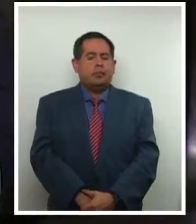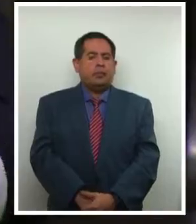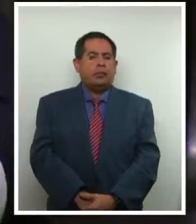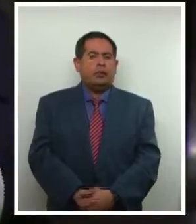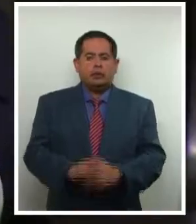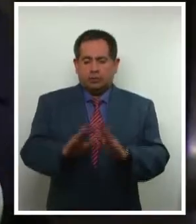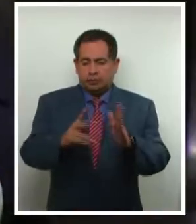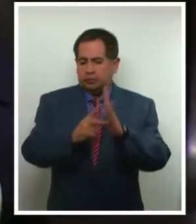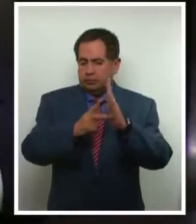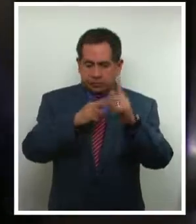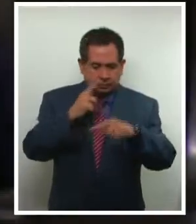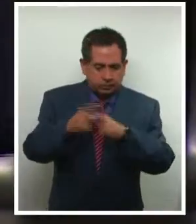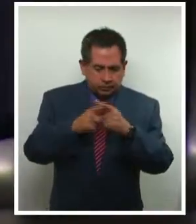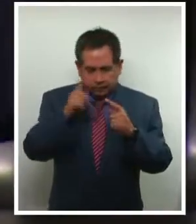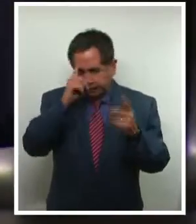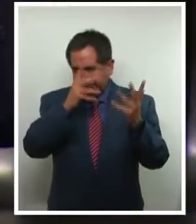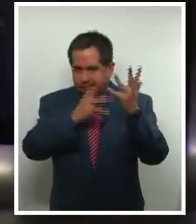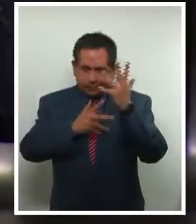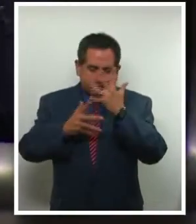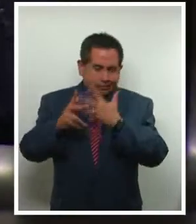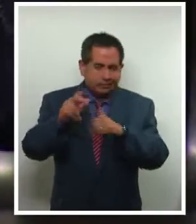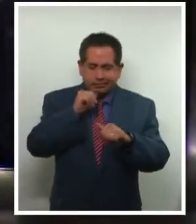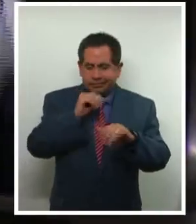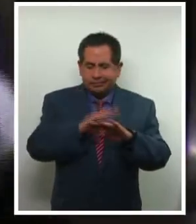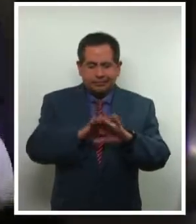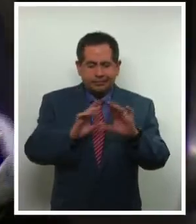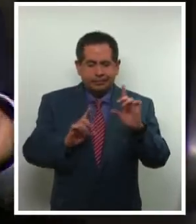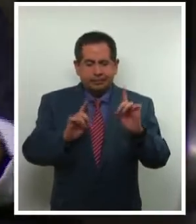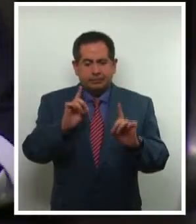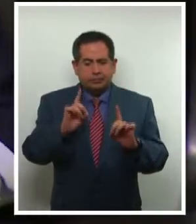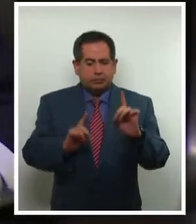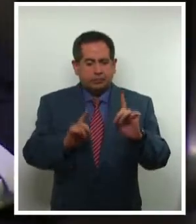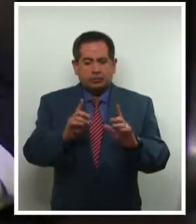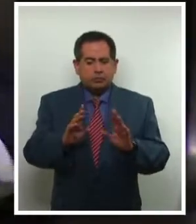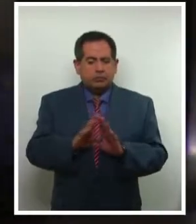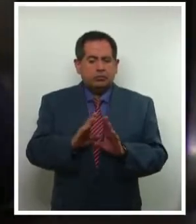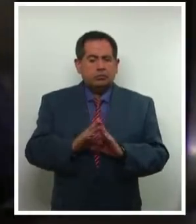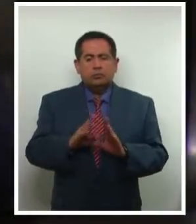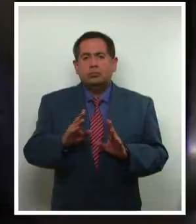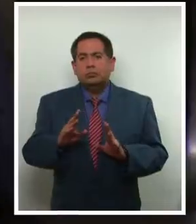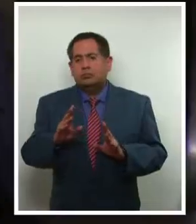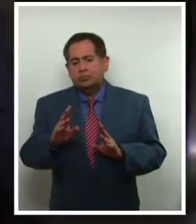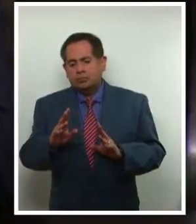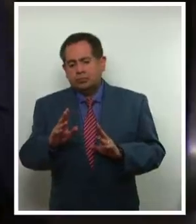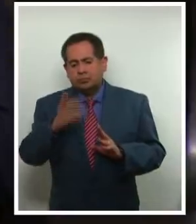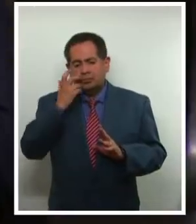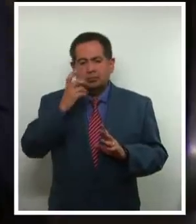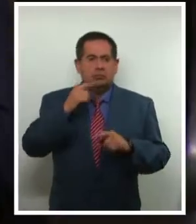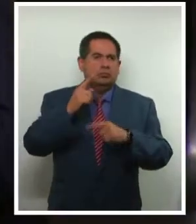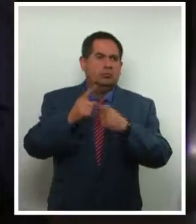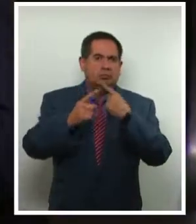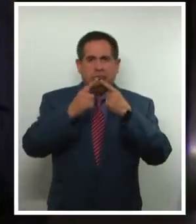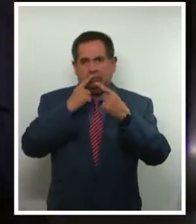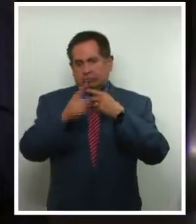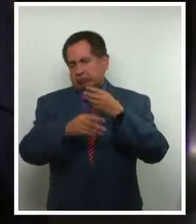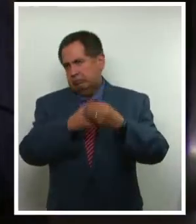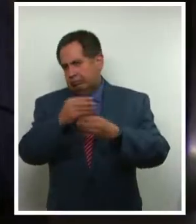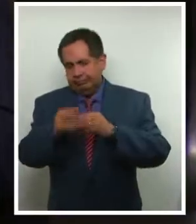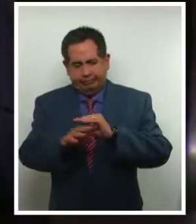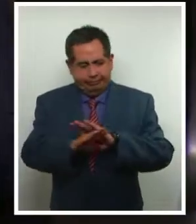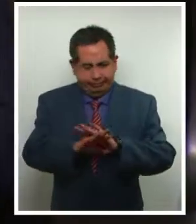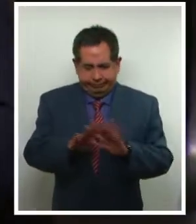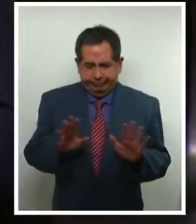Muy bien, repito, para que no haya ninguna duda ni se pretenda abrir una